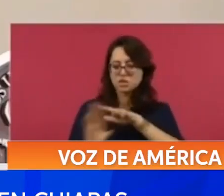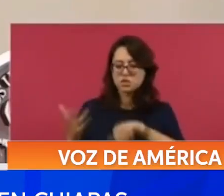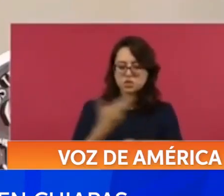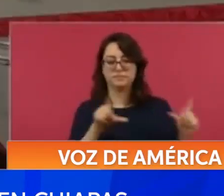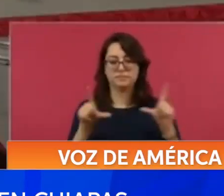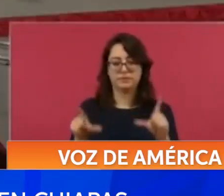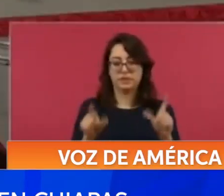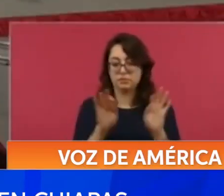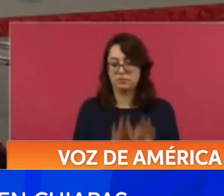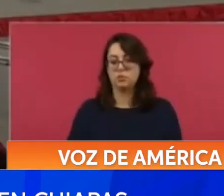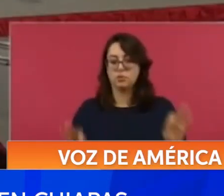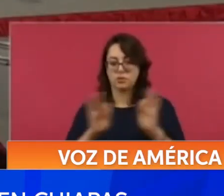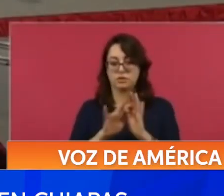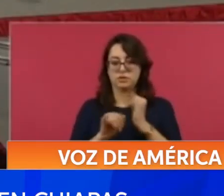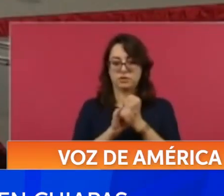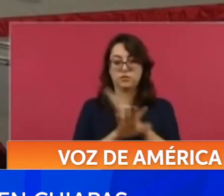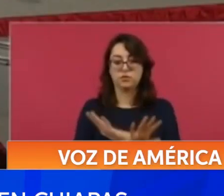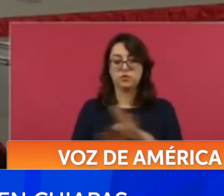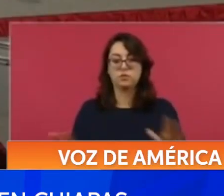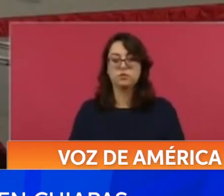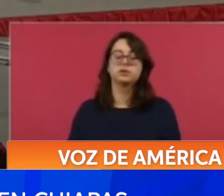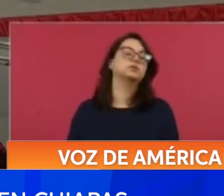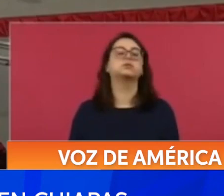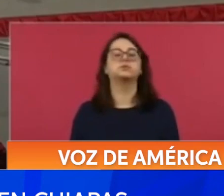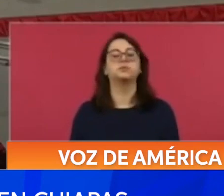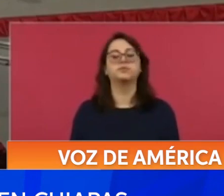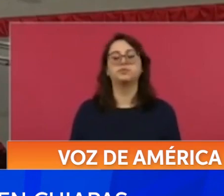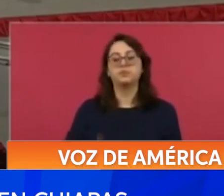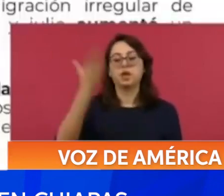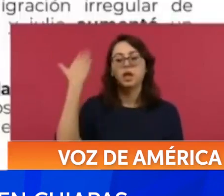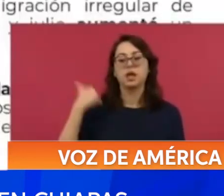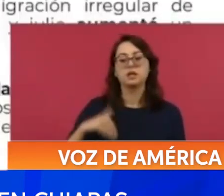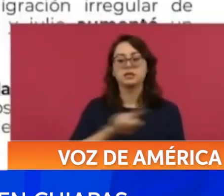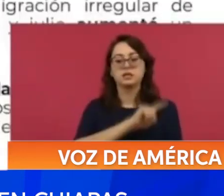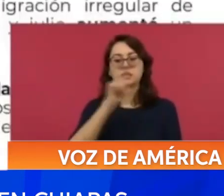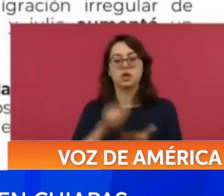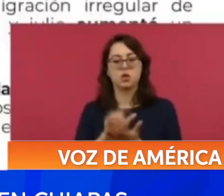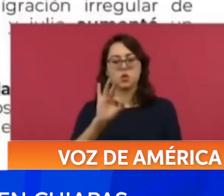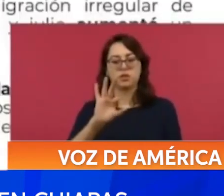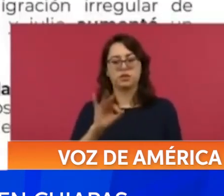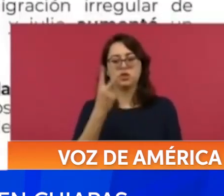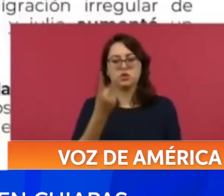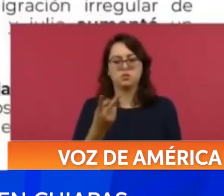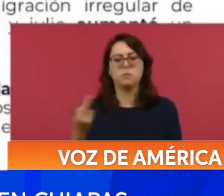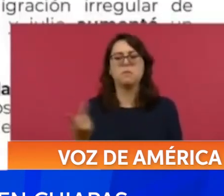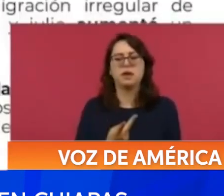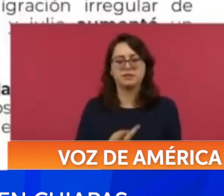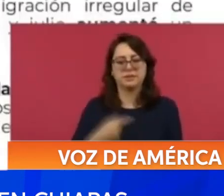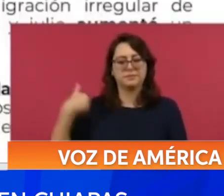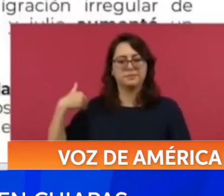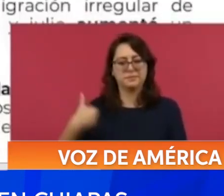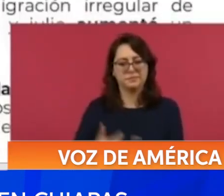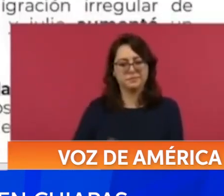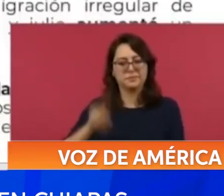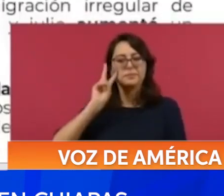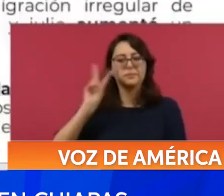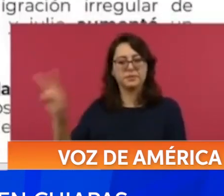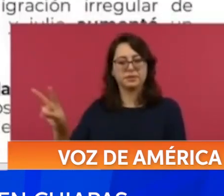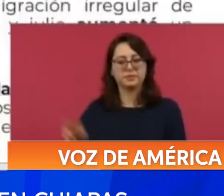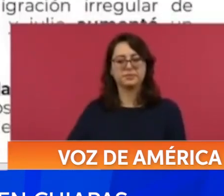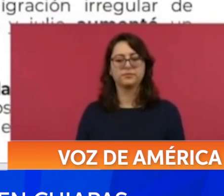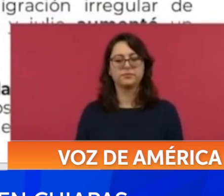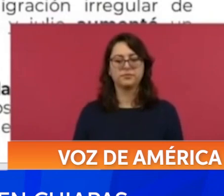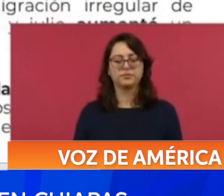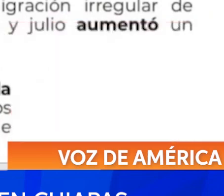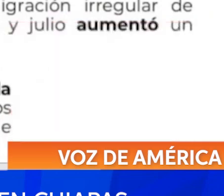humana. Desde el fin del título 42, nosotros observamos que los encuentros irregulares, ¿verdad?, en la